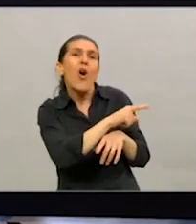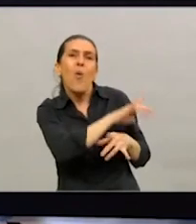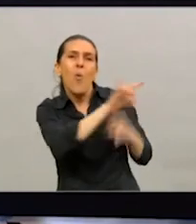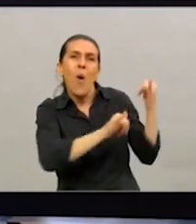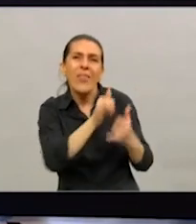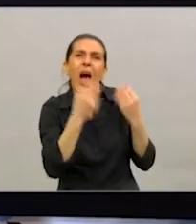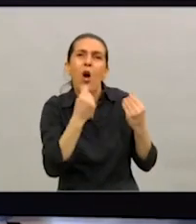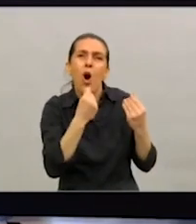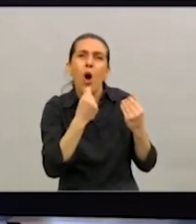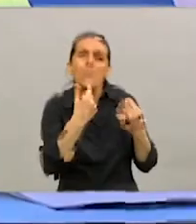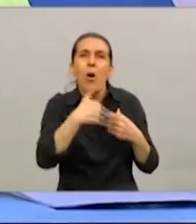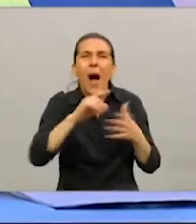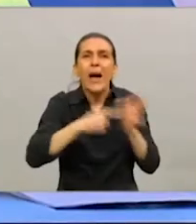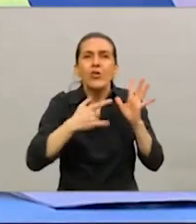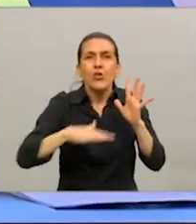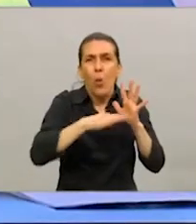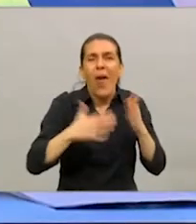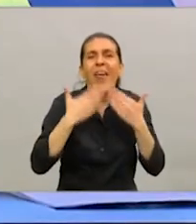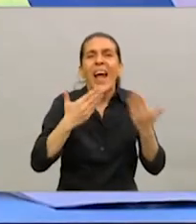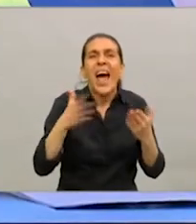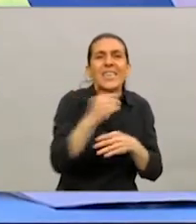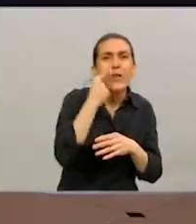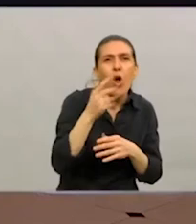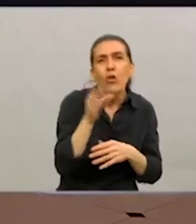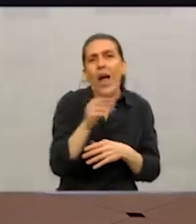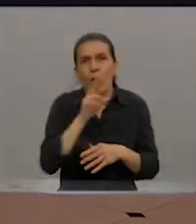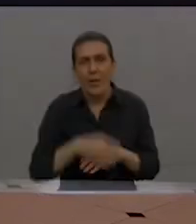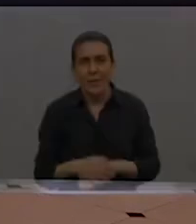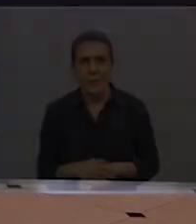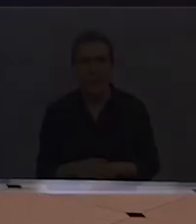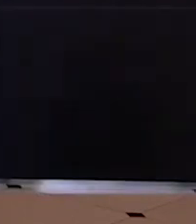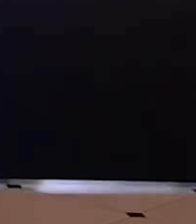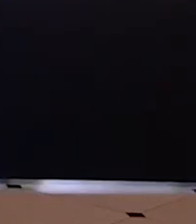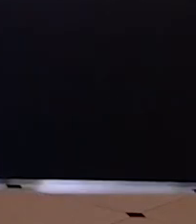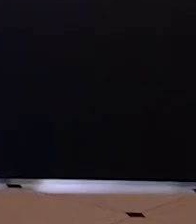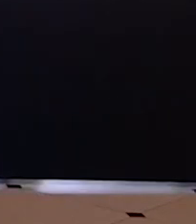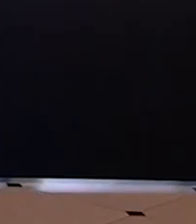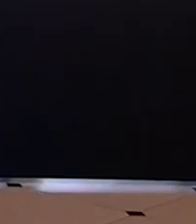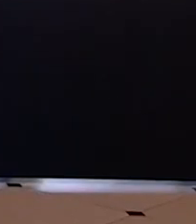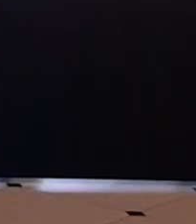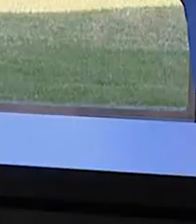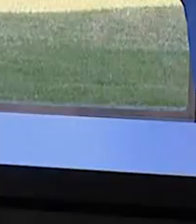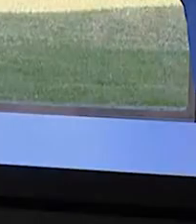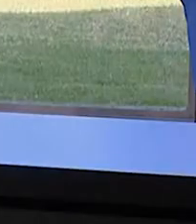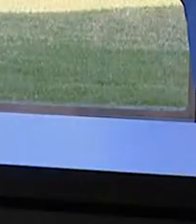votantes opositores no retuitean demasiado, pero los votantes oficialistas tienen mucha